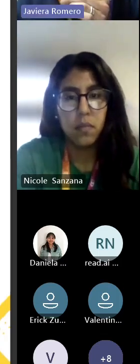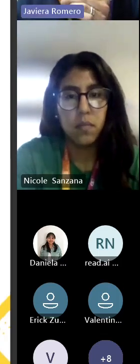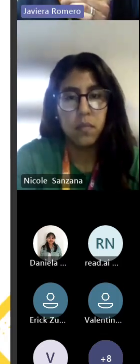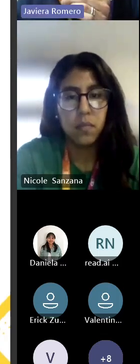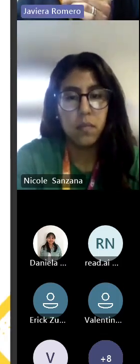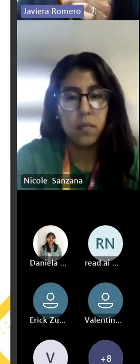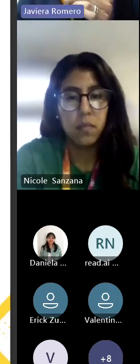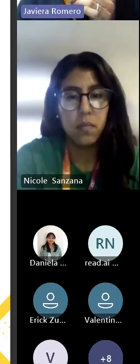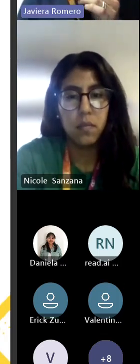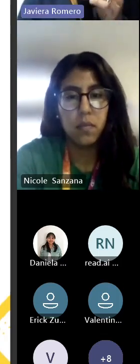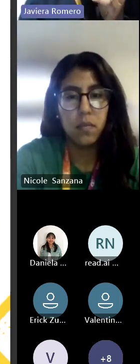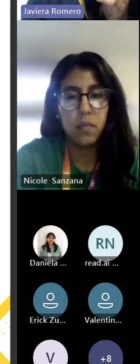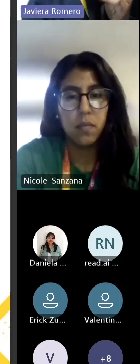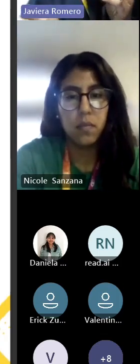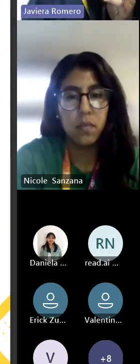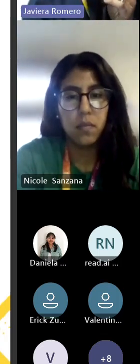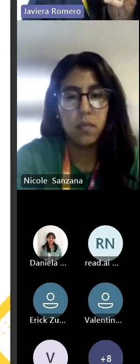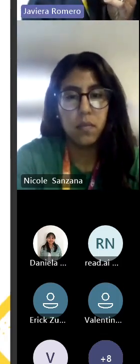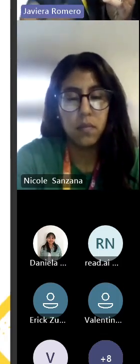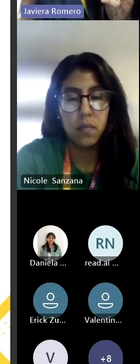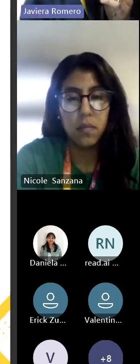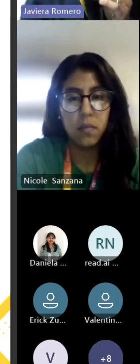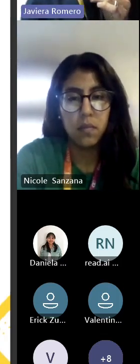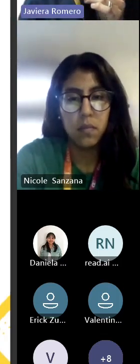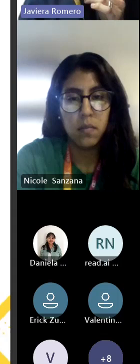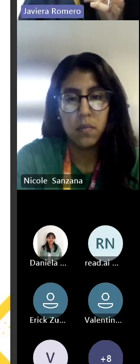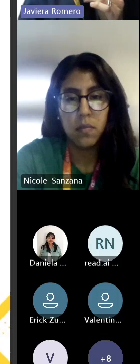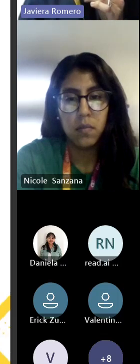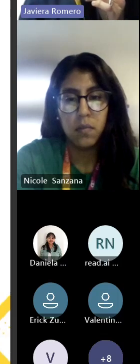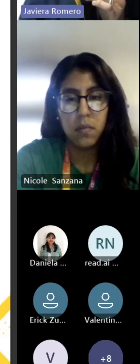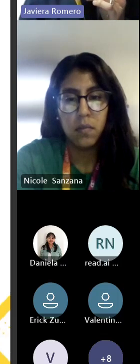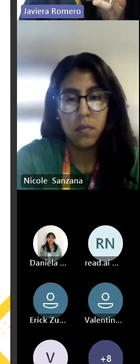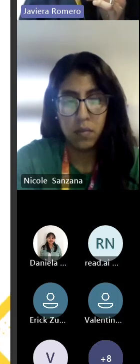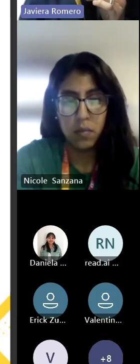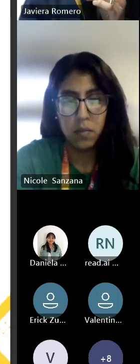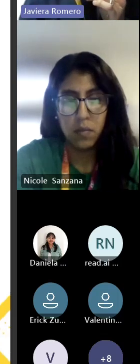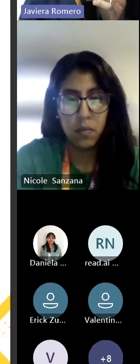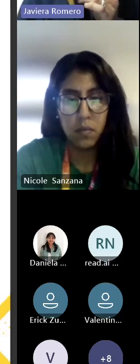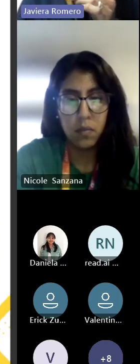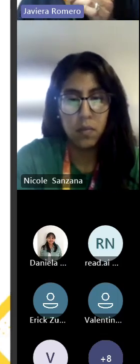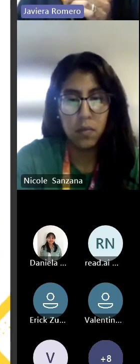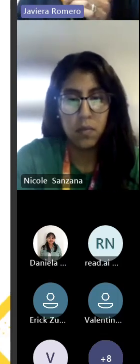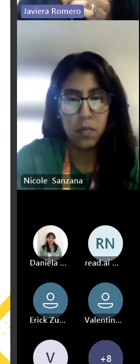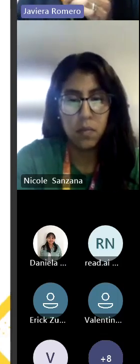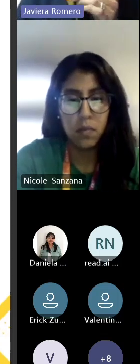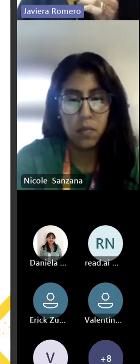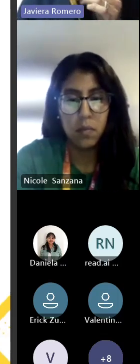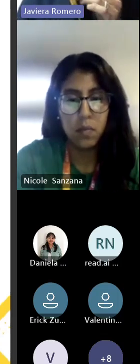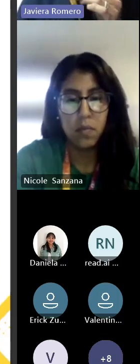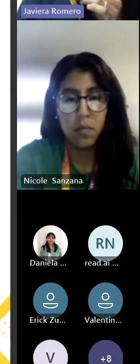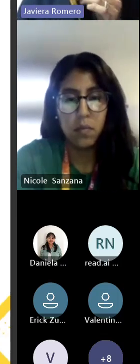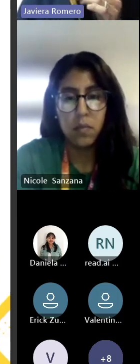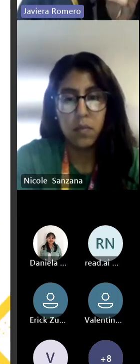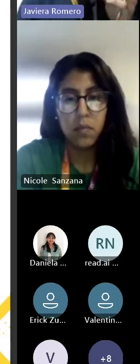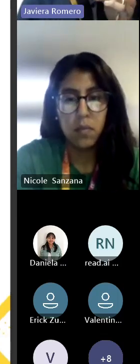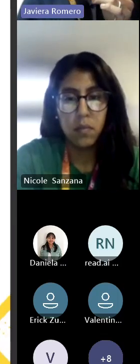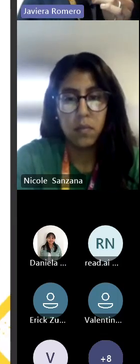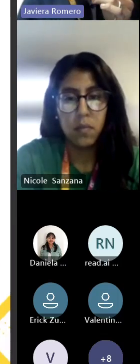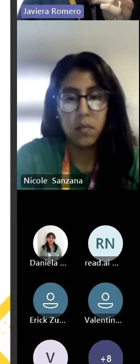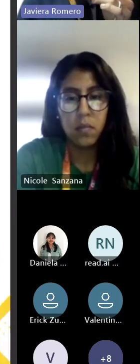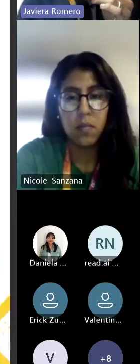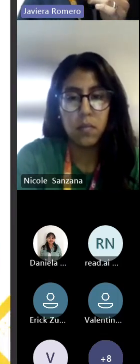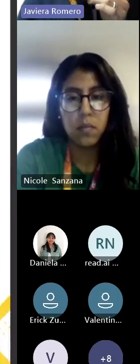¿cierto?, que da cuenta de una preocupación por el clima de seguridad del colegio o liceo. Entonces, acá